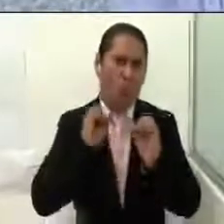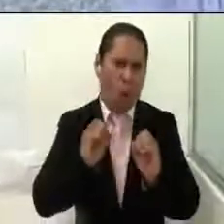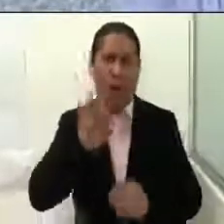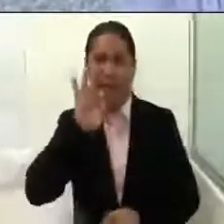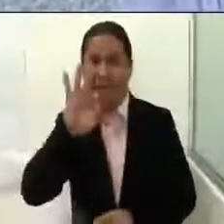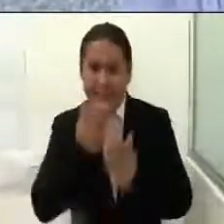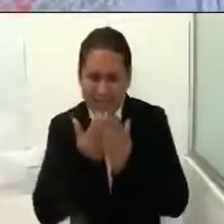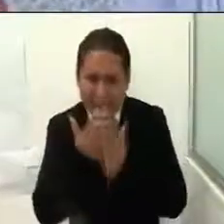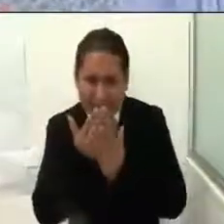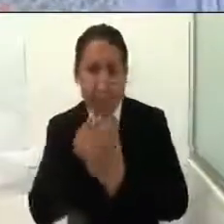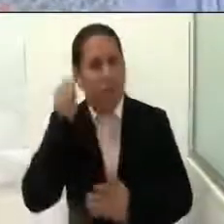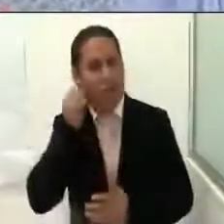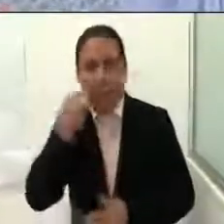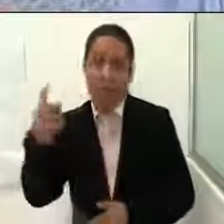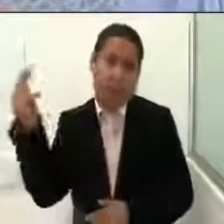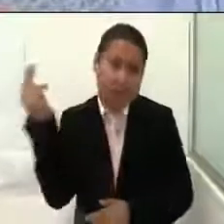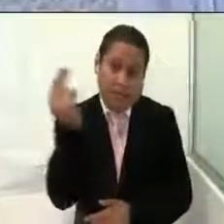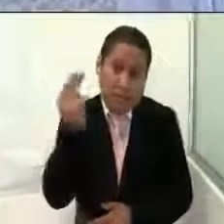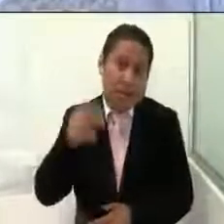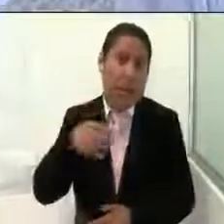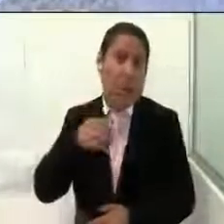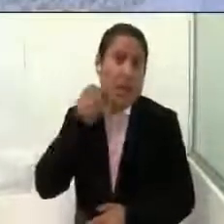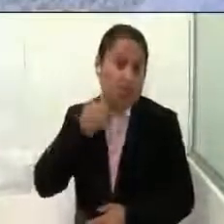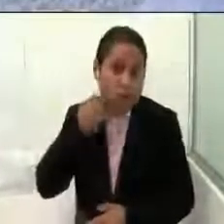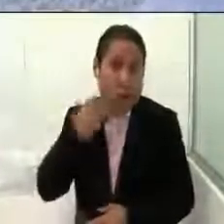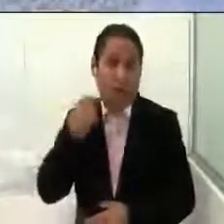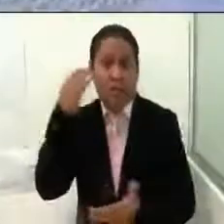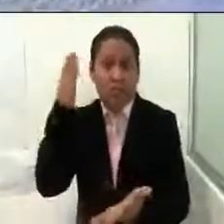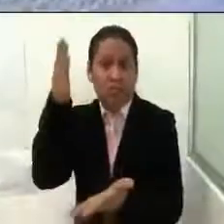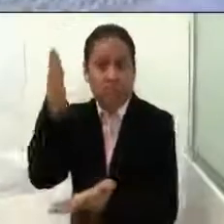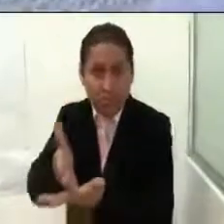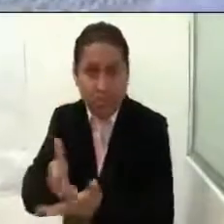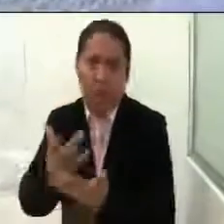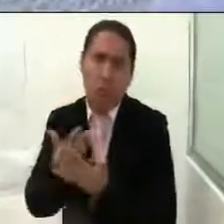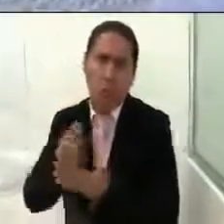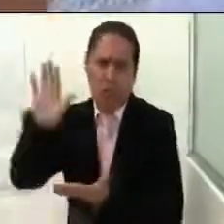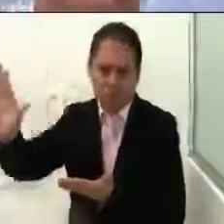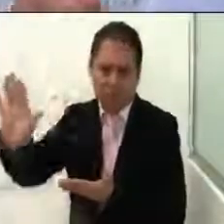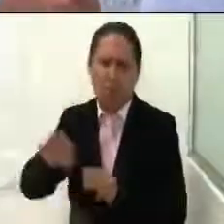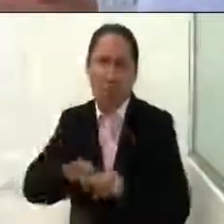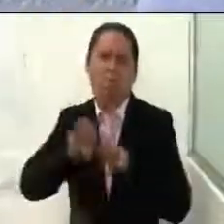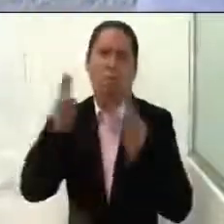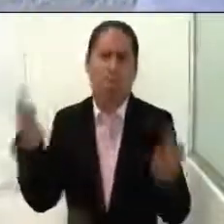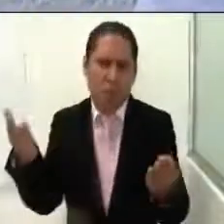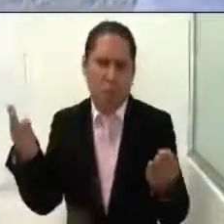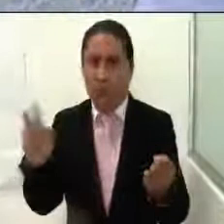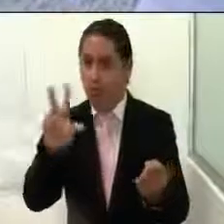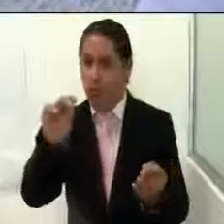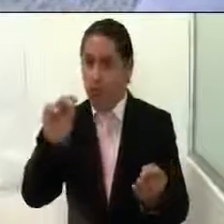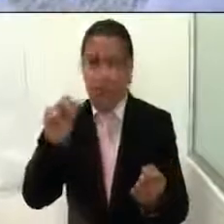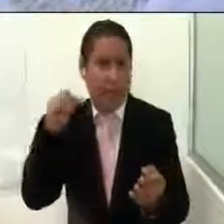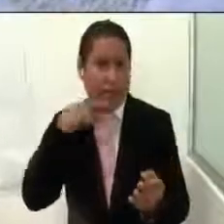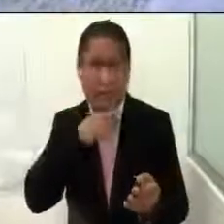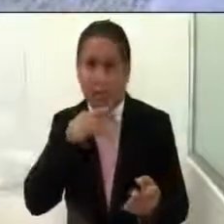necesario un abogado y no podemos esperar a decirle sabe que vamos a esperar a que abramos la oficina a las nueve de la mañana y poder